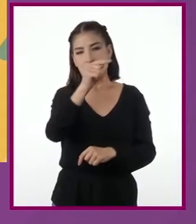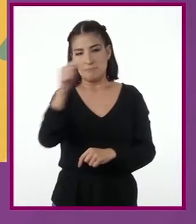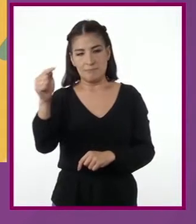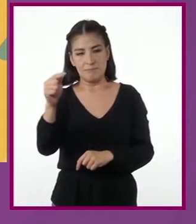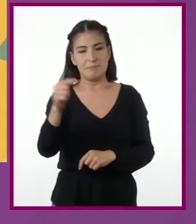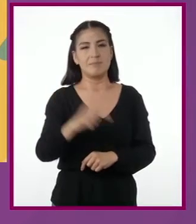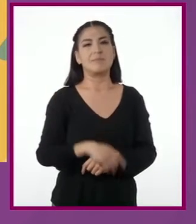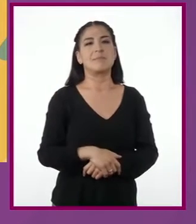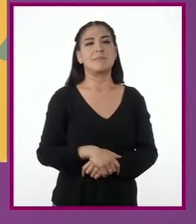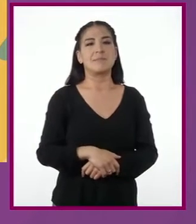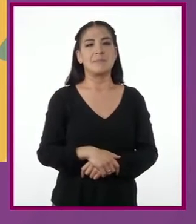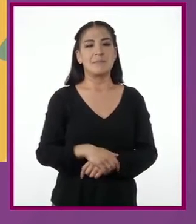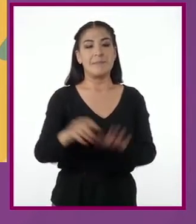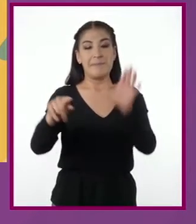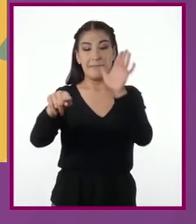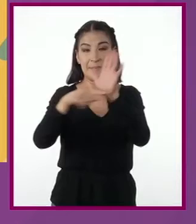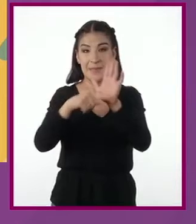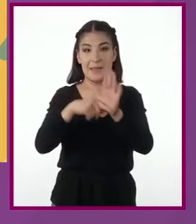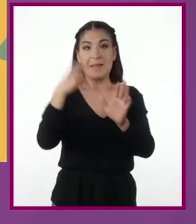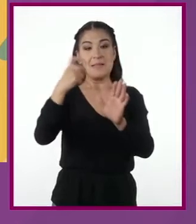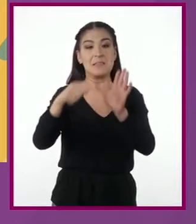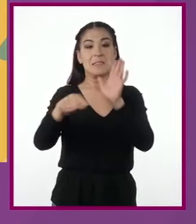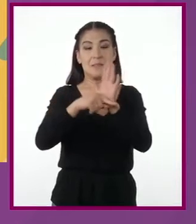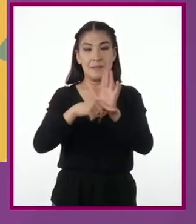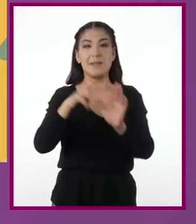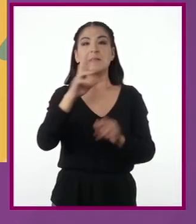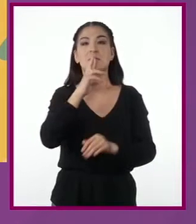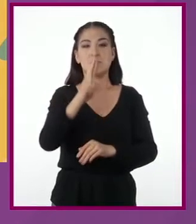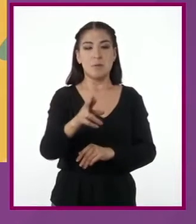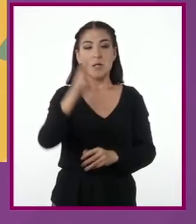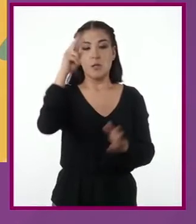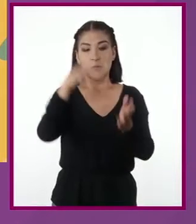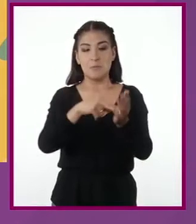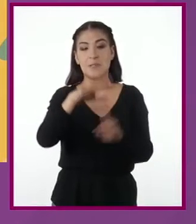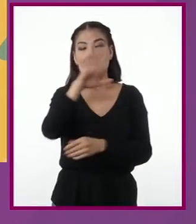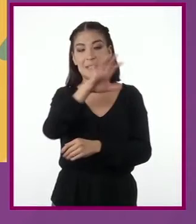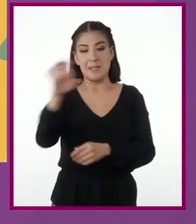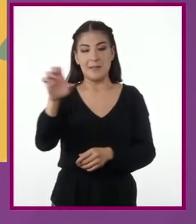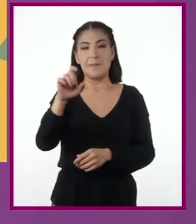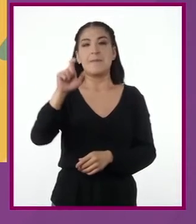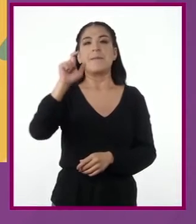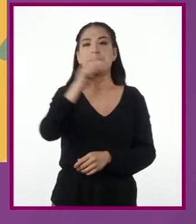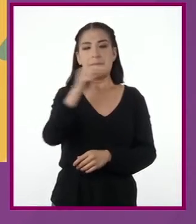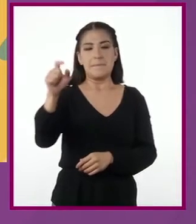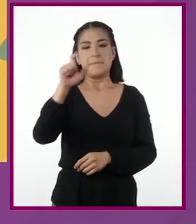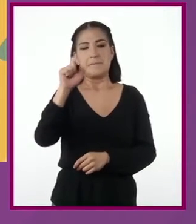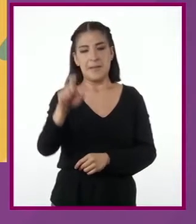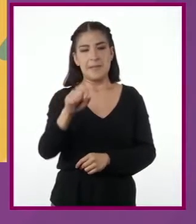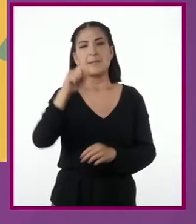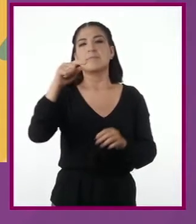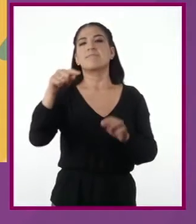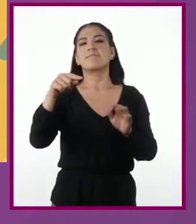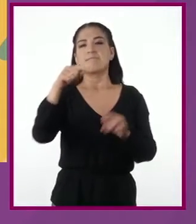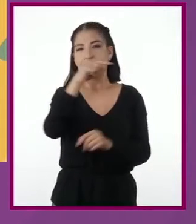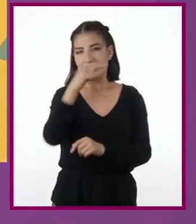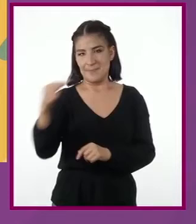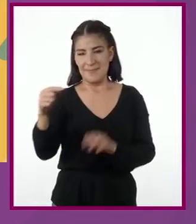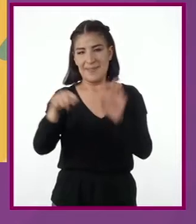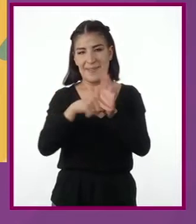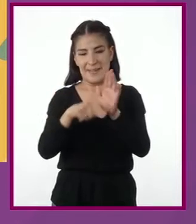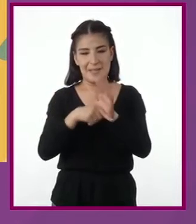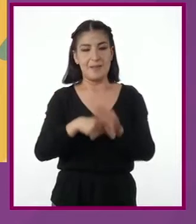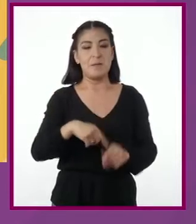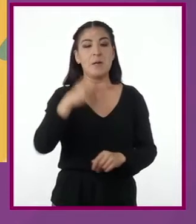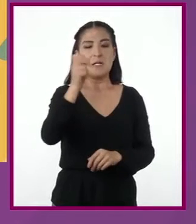negativo. Por lo tanto, obtenemos 2.500 veintiavos negativos, es decir,